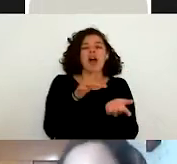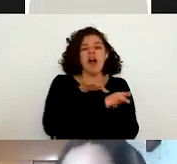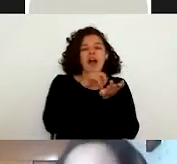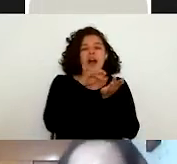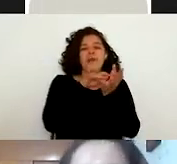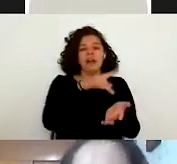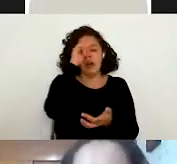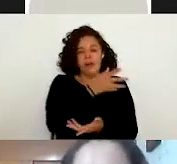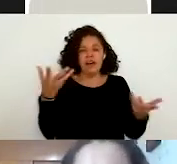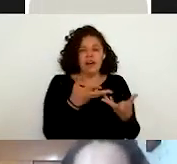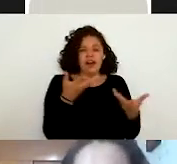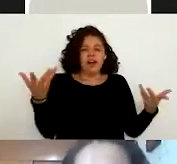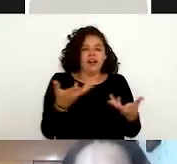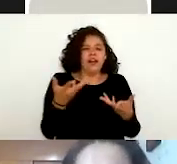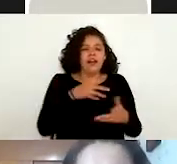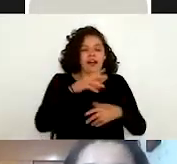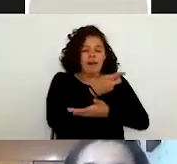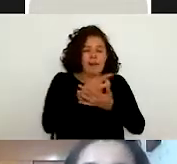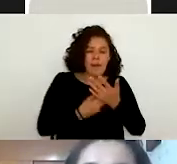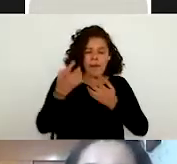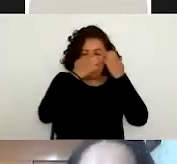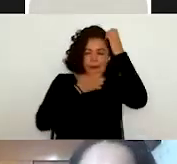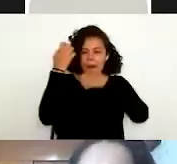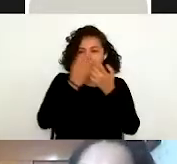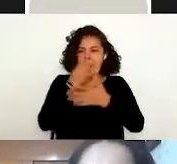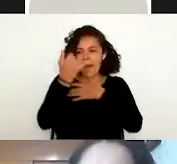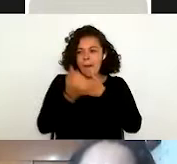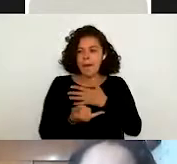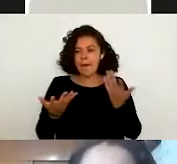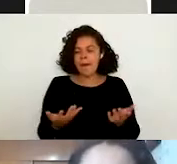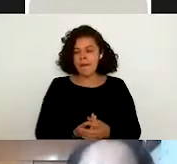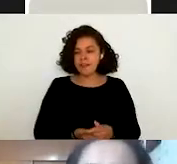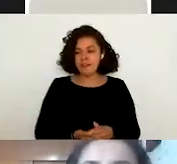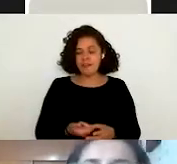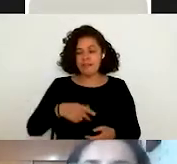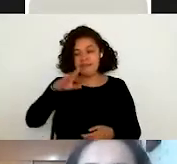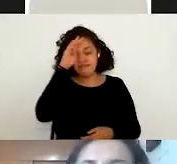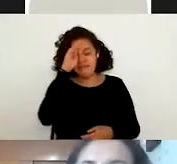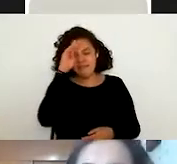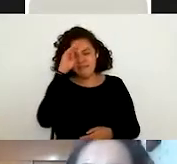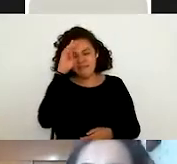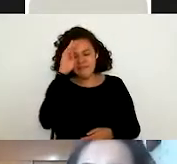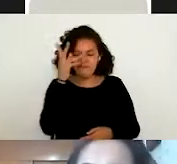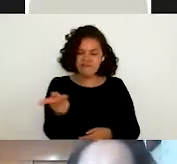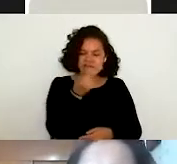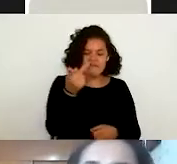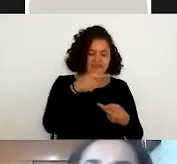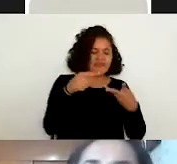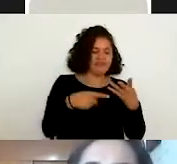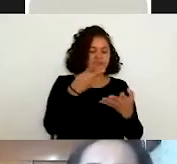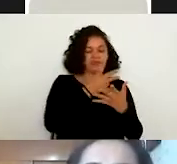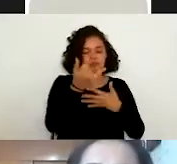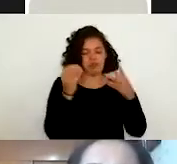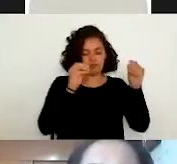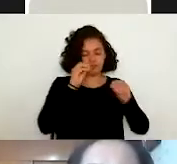en el diseño y en la evaluación del proyecto. Entonces, con estas preguntas en mente, podemos empezar a formular un proyecto.